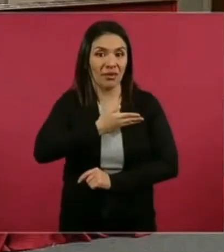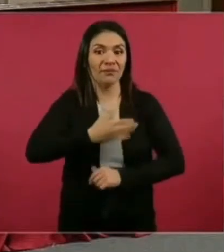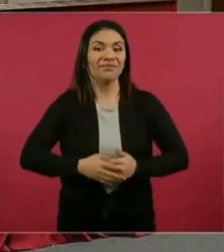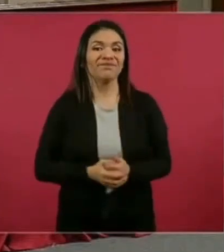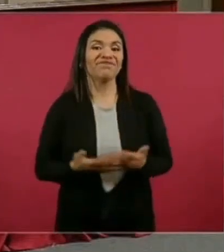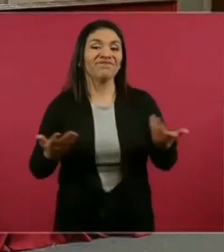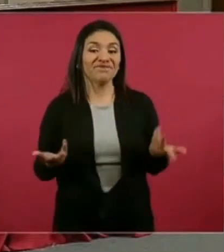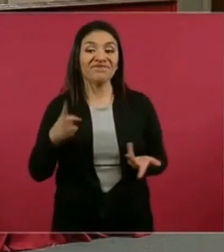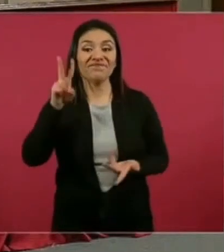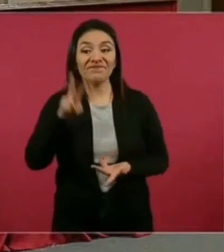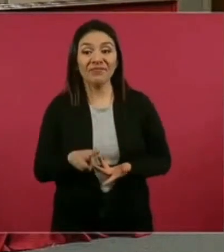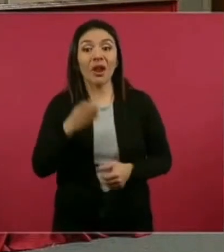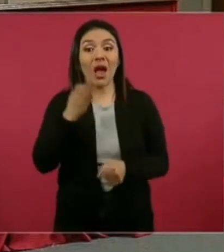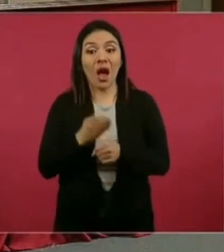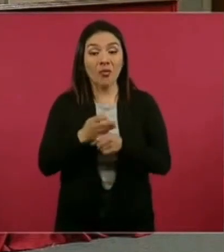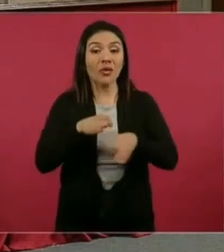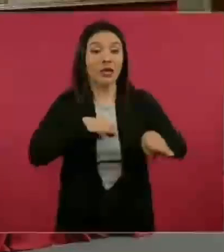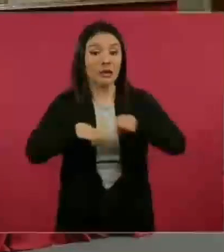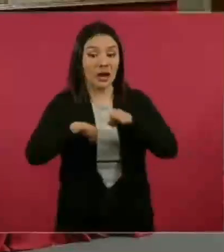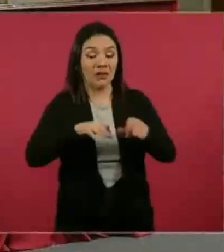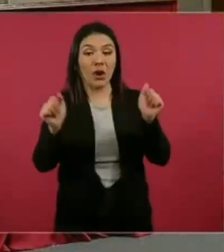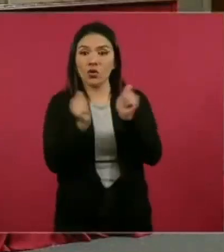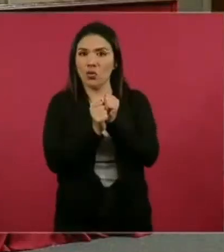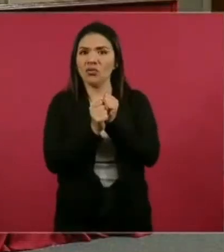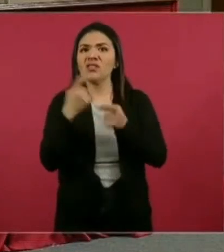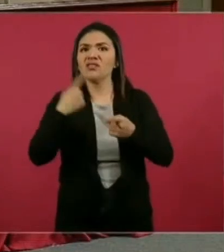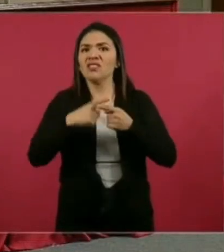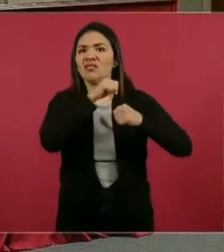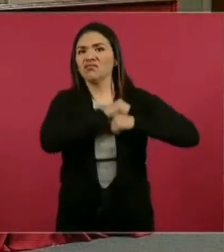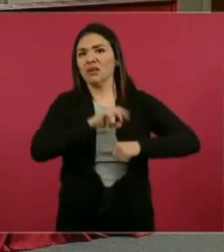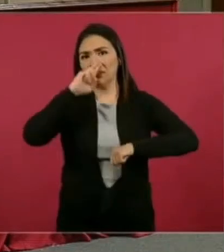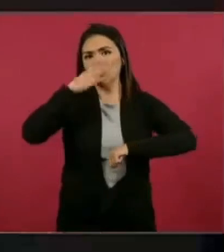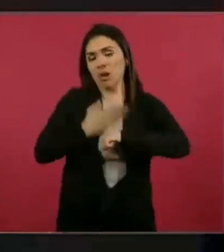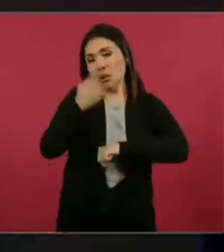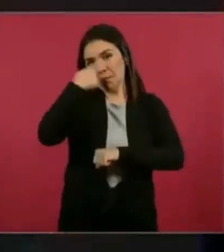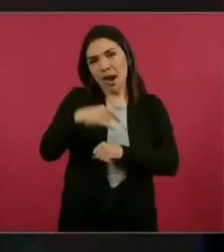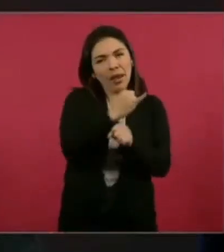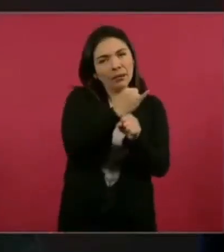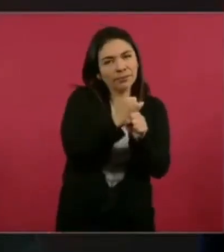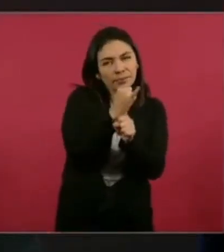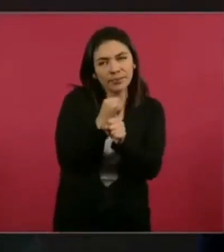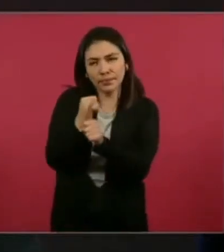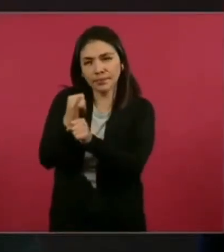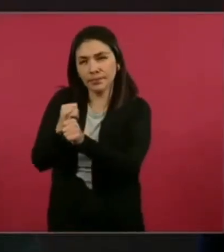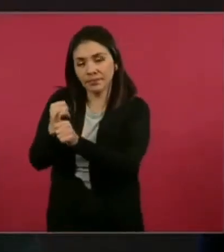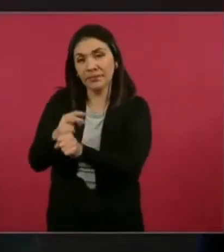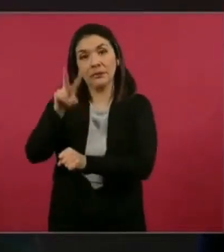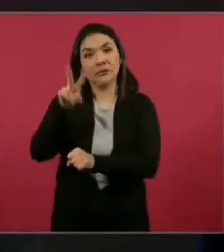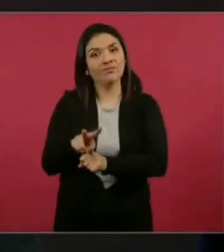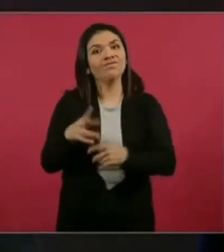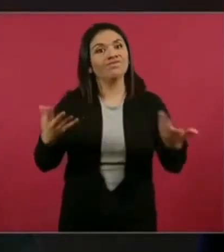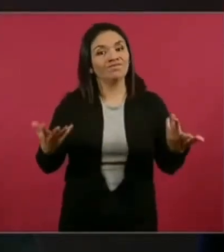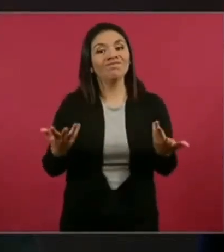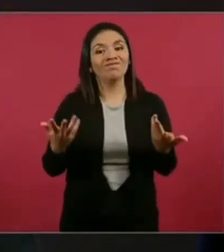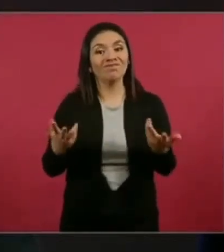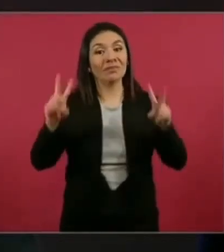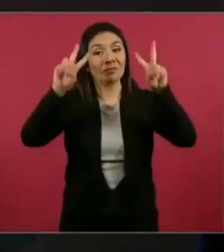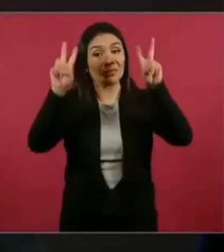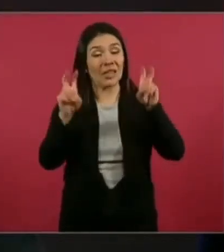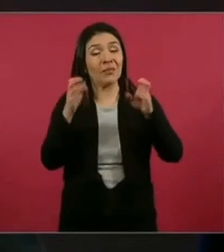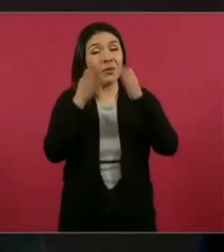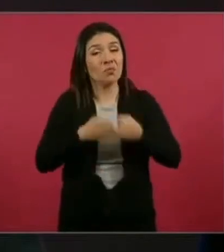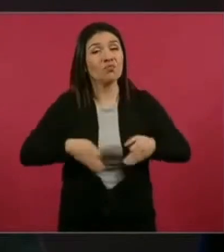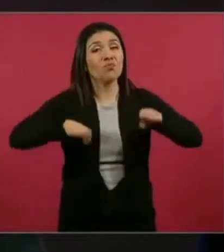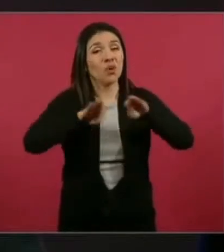Y obviamente se está cooperando con todas las autoridades correspondientes en la investigación. Entonces es un tema muy